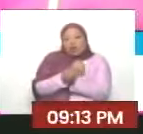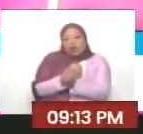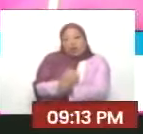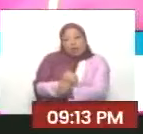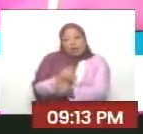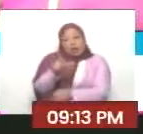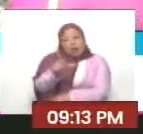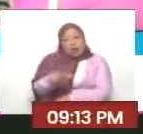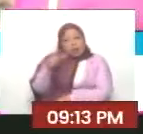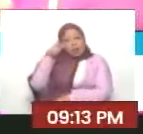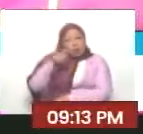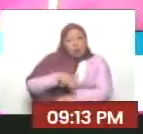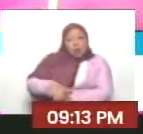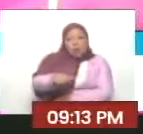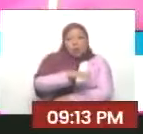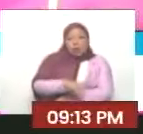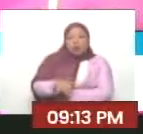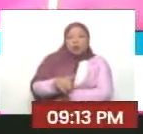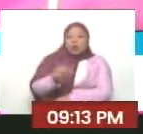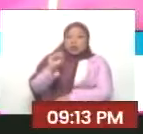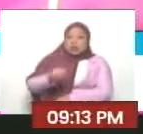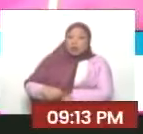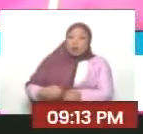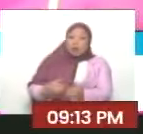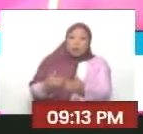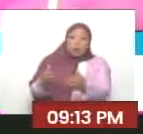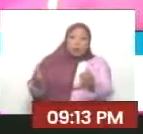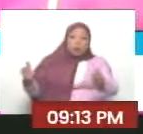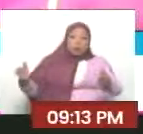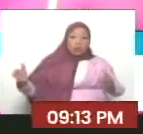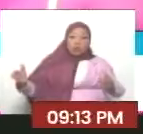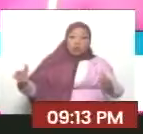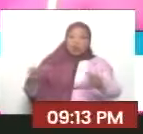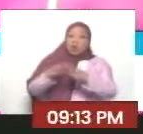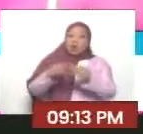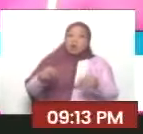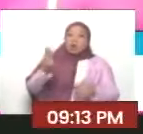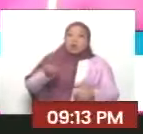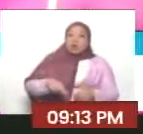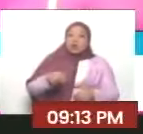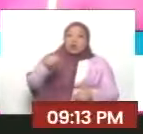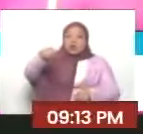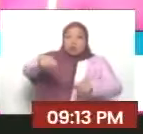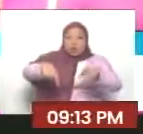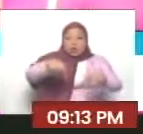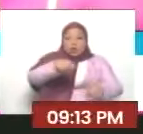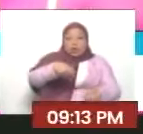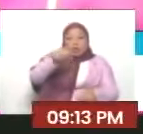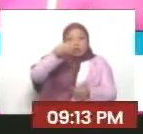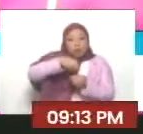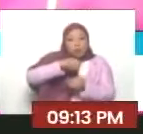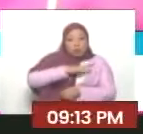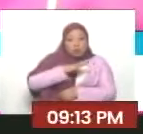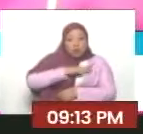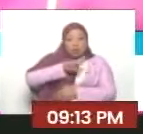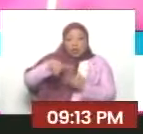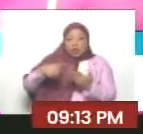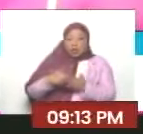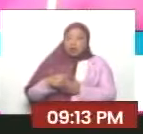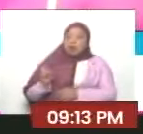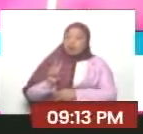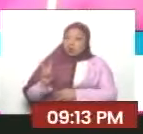capacidad. Todos los productores abrieron las fincas y las unidades de producción, pero no era semilla importada, era semilla